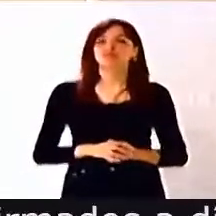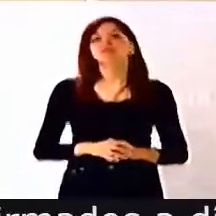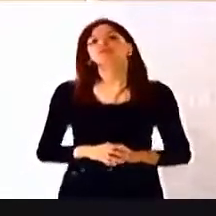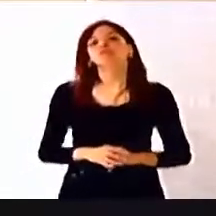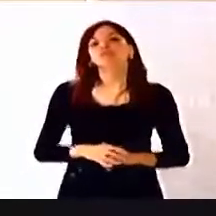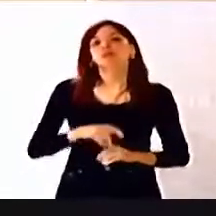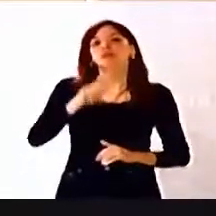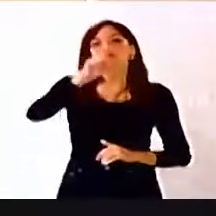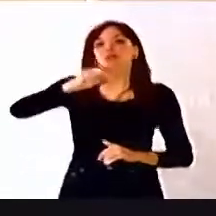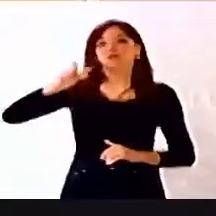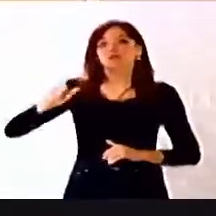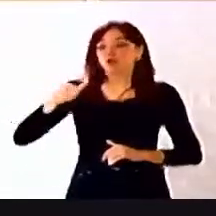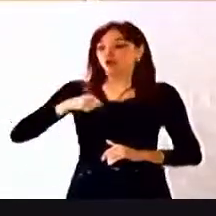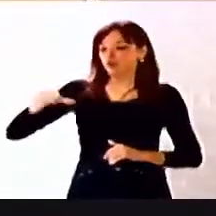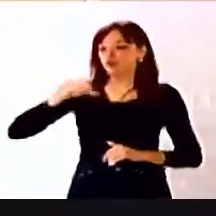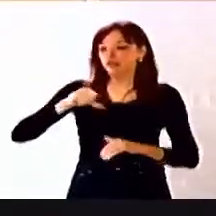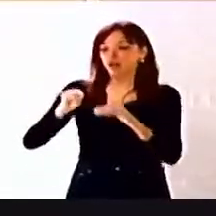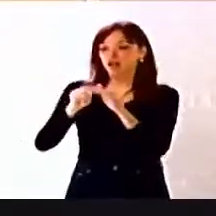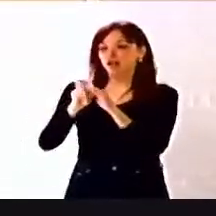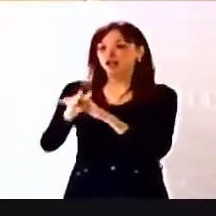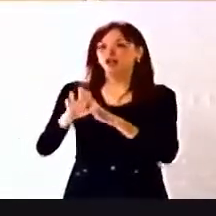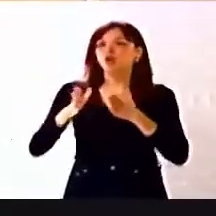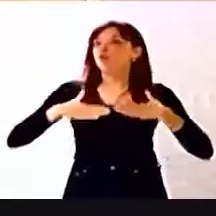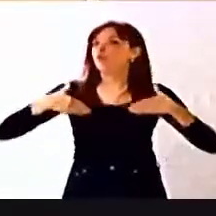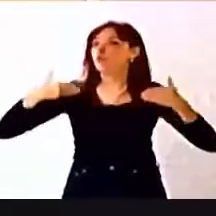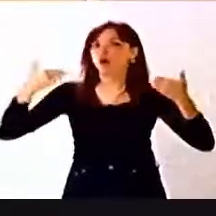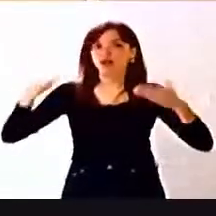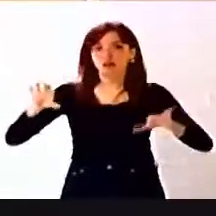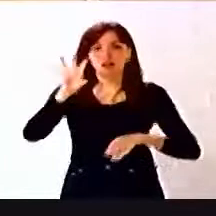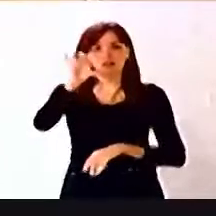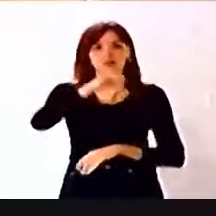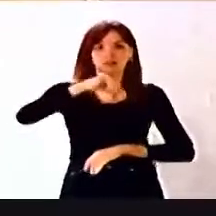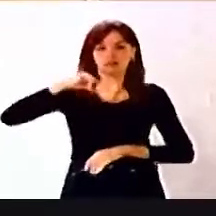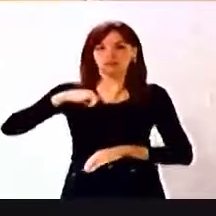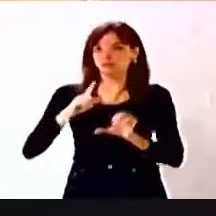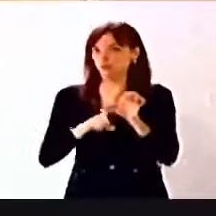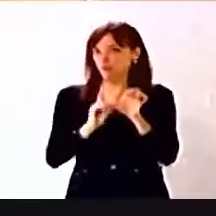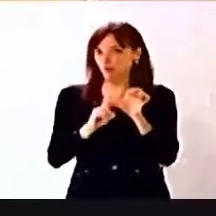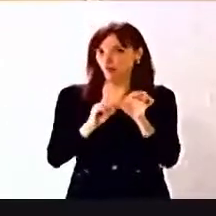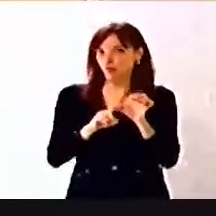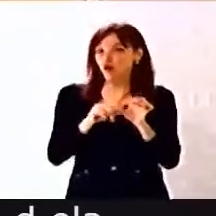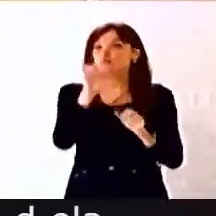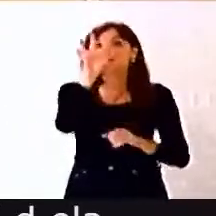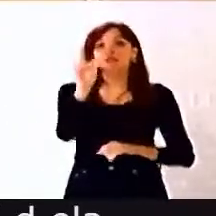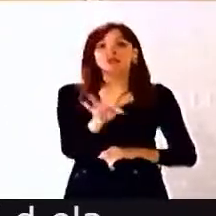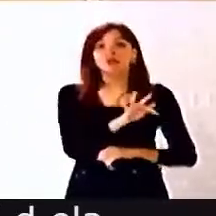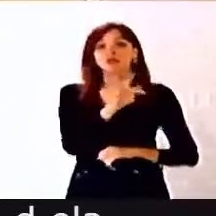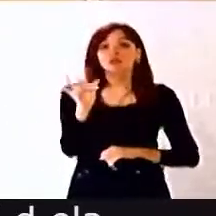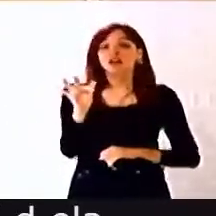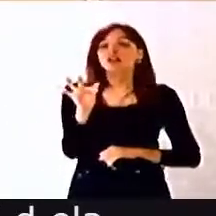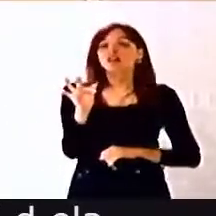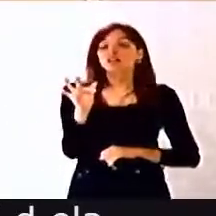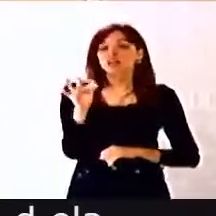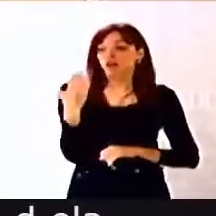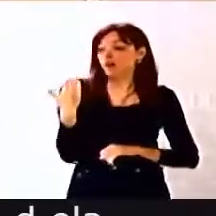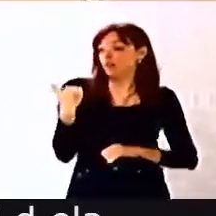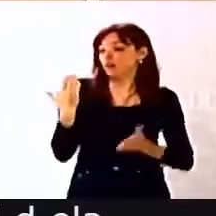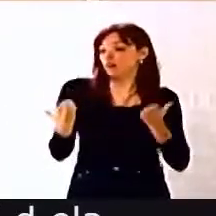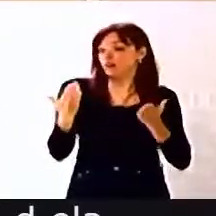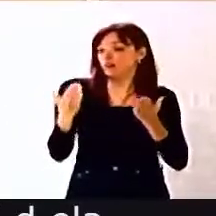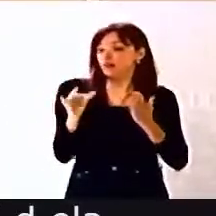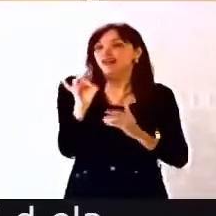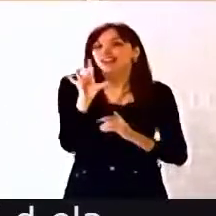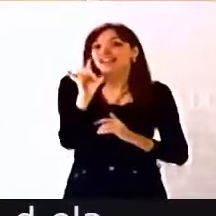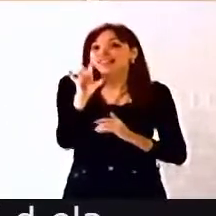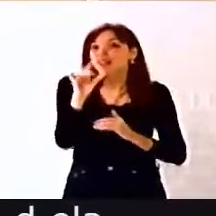Hospitalizados en el día de hoy en cualquiera de los hospitales de nuestra comunidad autónoma hay 15 personas menos que en el día de ayer.